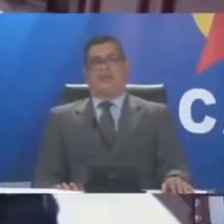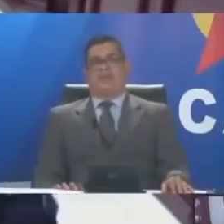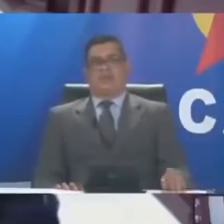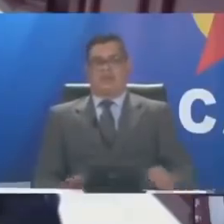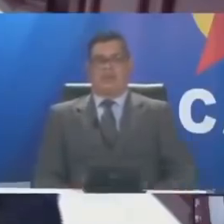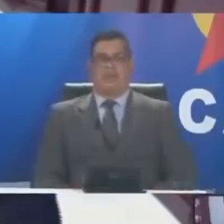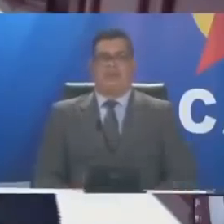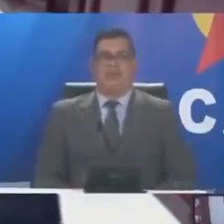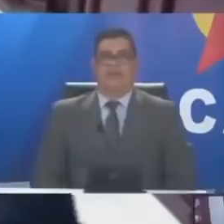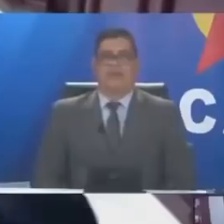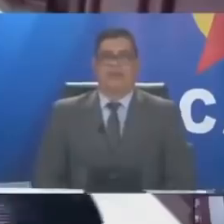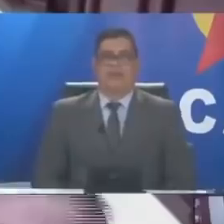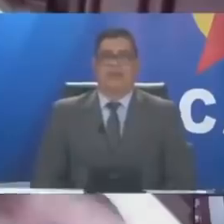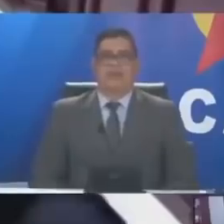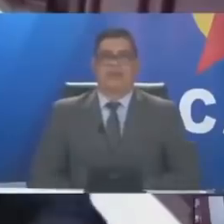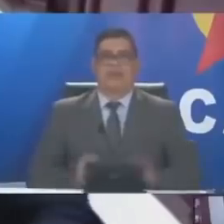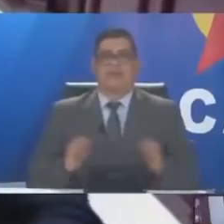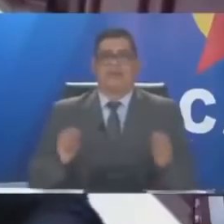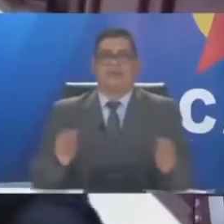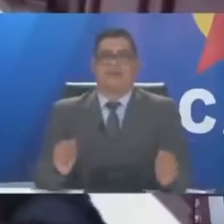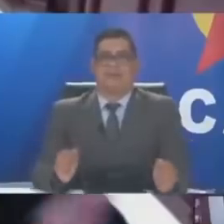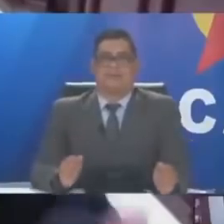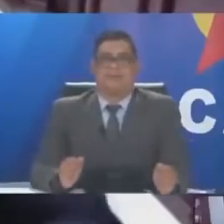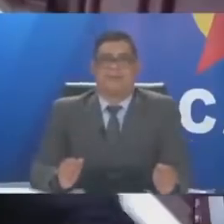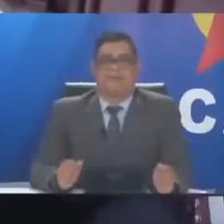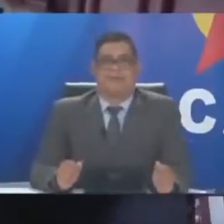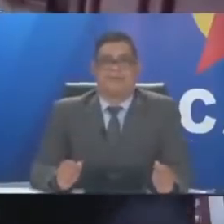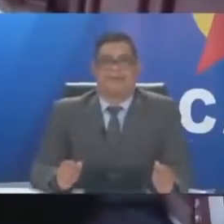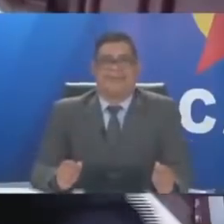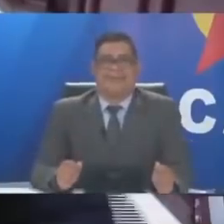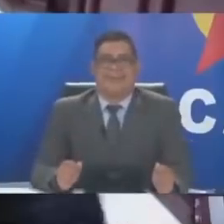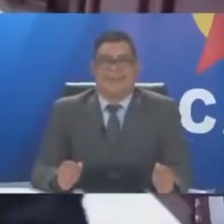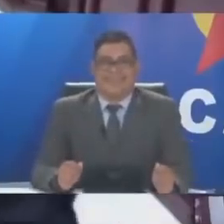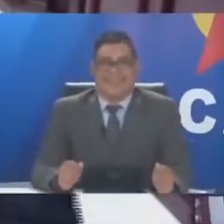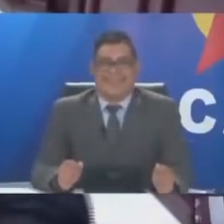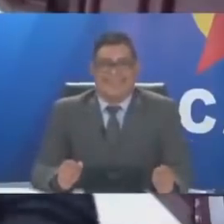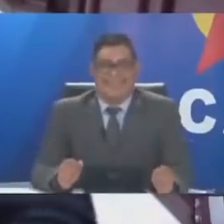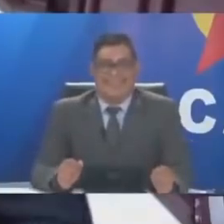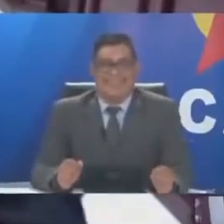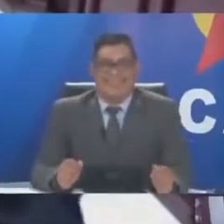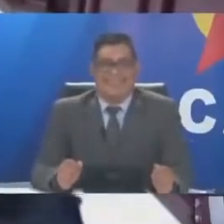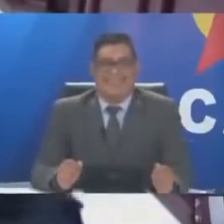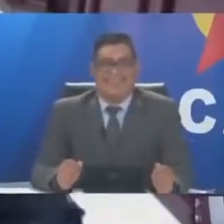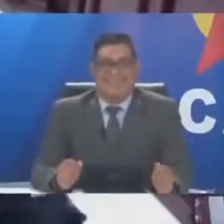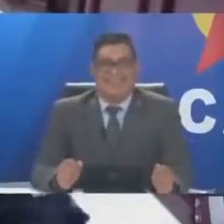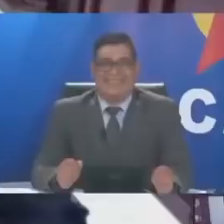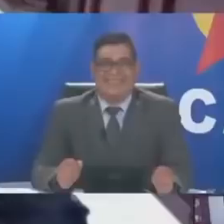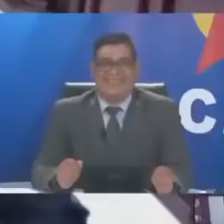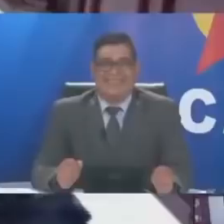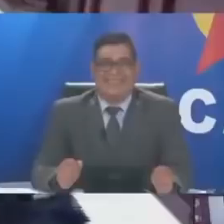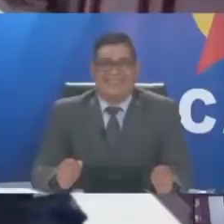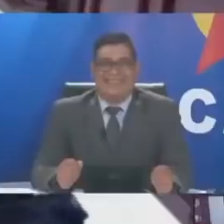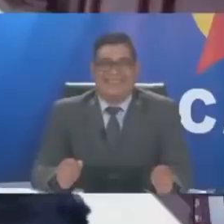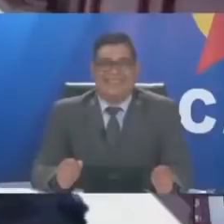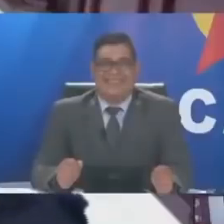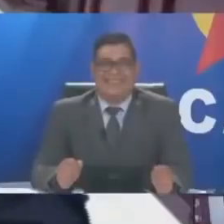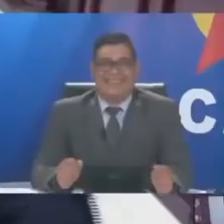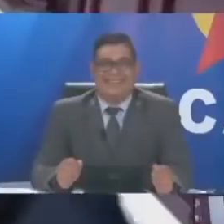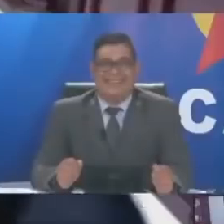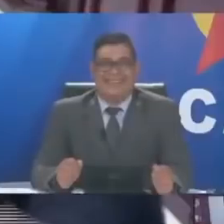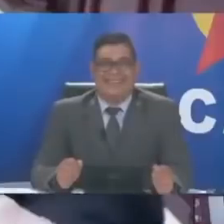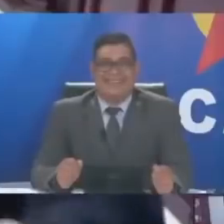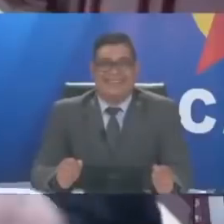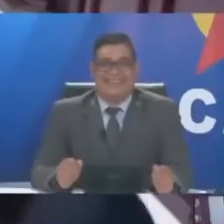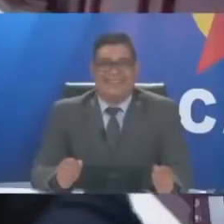solucionar y lo he contado más de cuatro veces en los cultos pero como usted no lo ve se lo va a contar resulta ser que venía de predicar de sonsonate